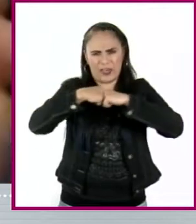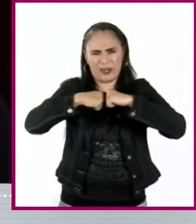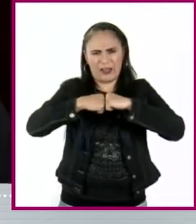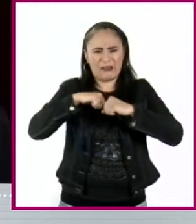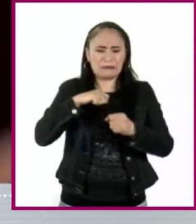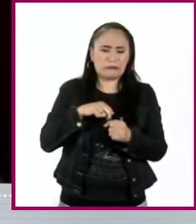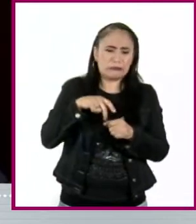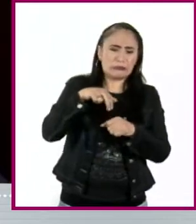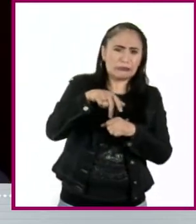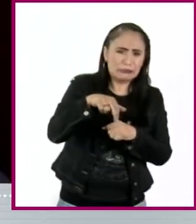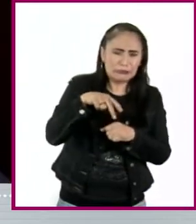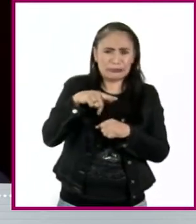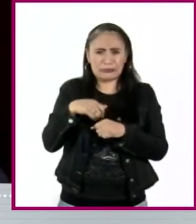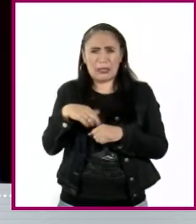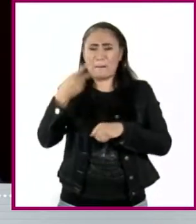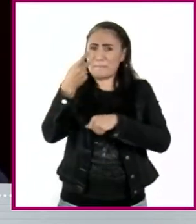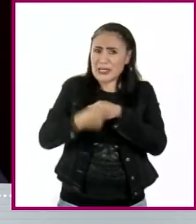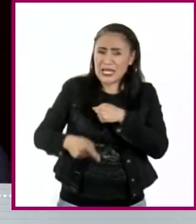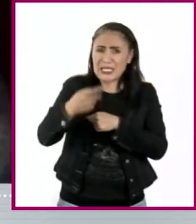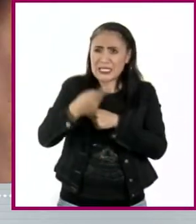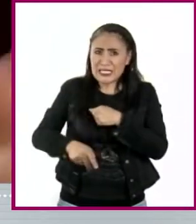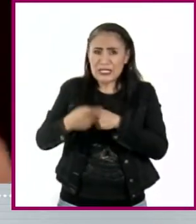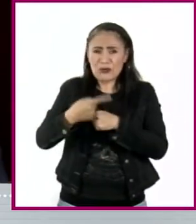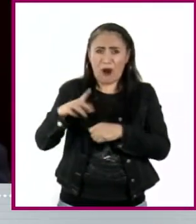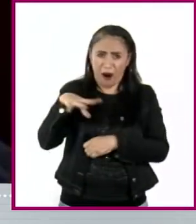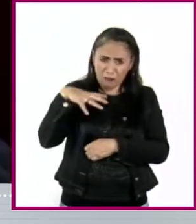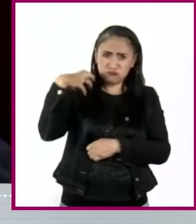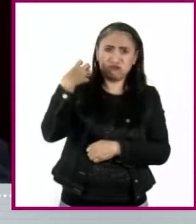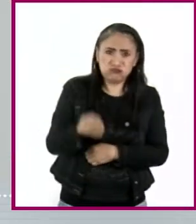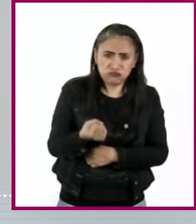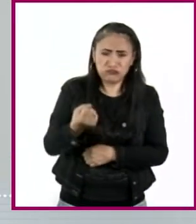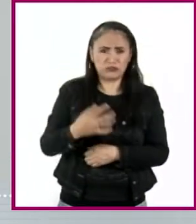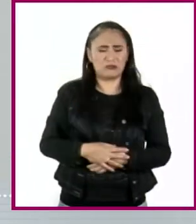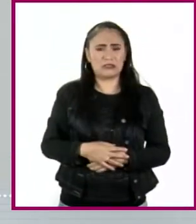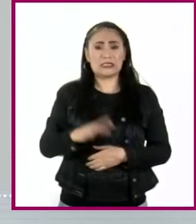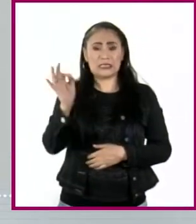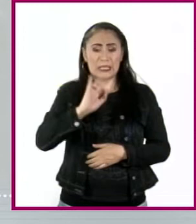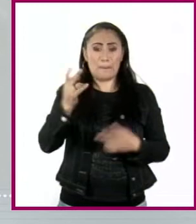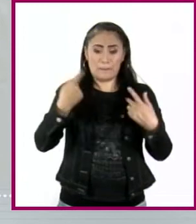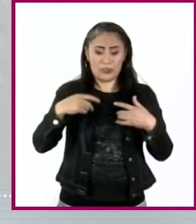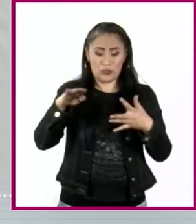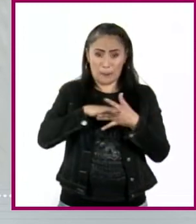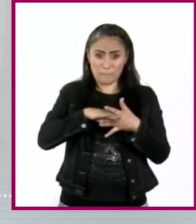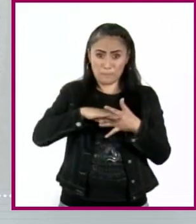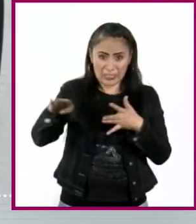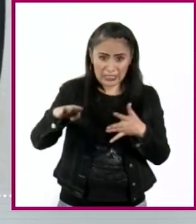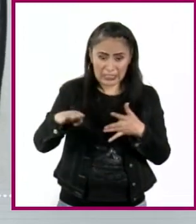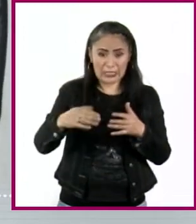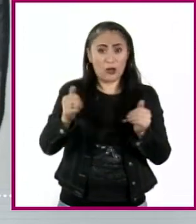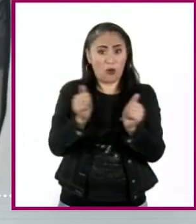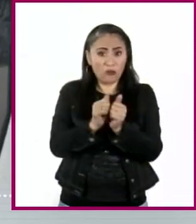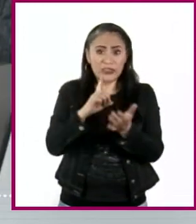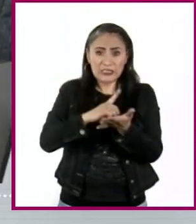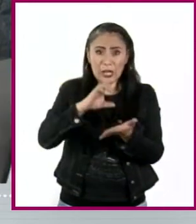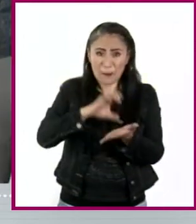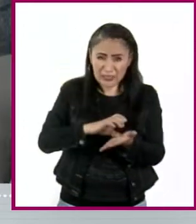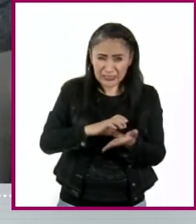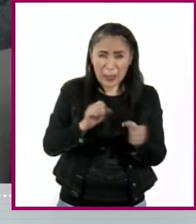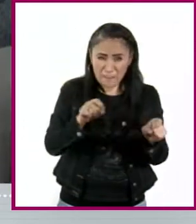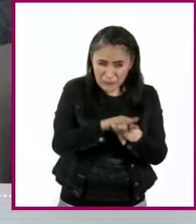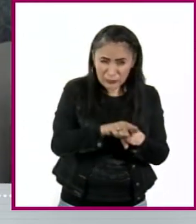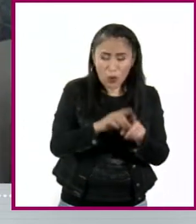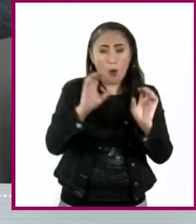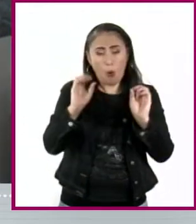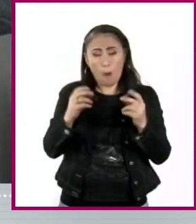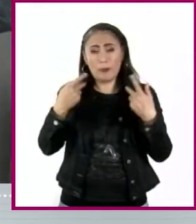los riesgos y abusos que eso implica. No es lo mismo también ser una persona migrante si se tiene una situación de discapacidad, no es lo mismo ser una